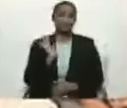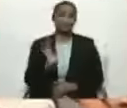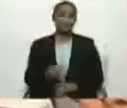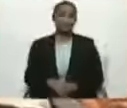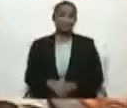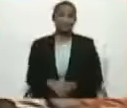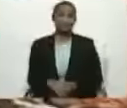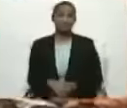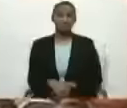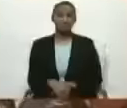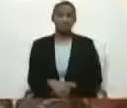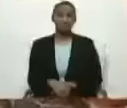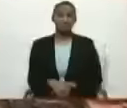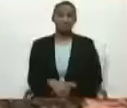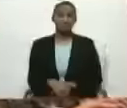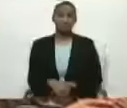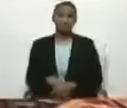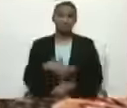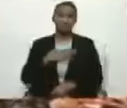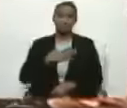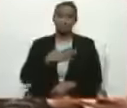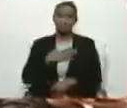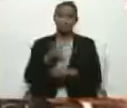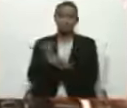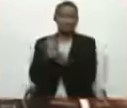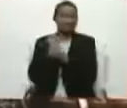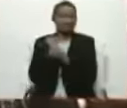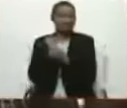Bueno, pero estoy agarradito de la firma ahí, pues.